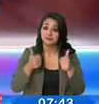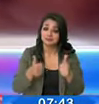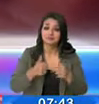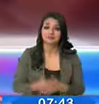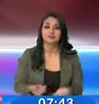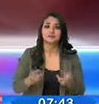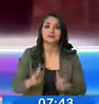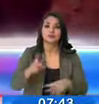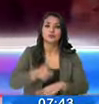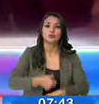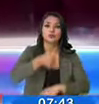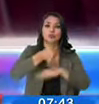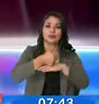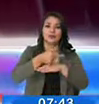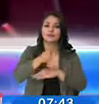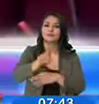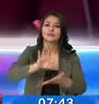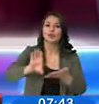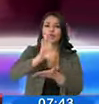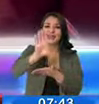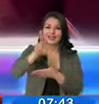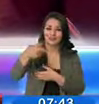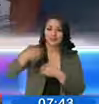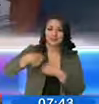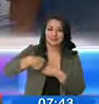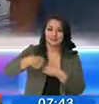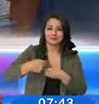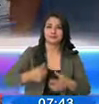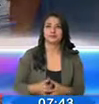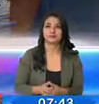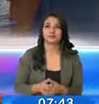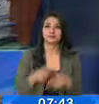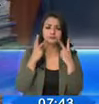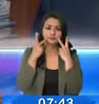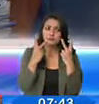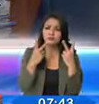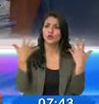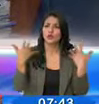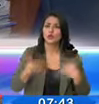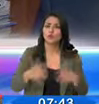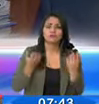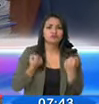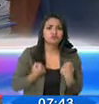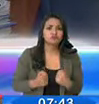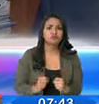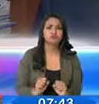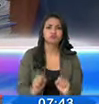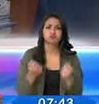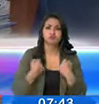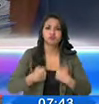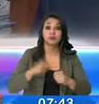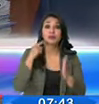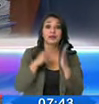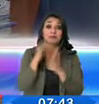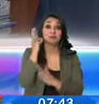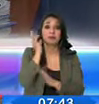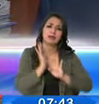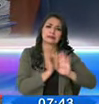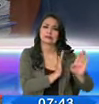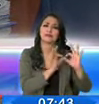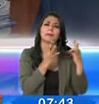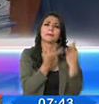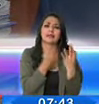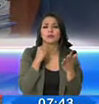también por las autoridades del plantel educativo donde se preparan. Se ha visto el esfuerzo de las madres que, dejando a su familia en estos